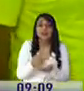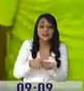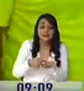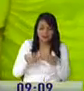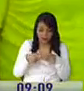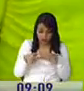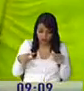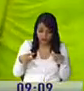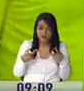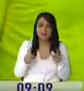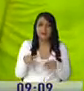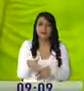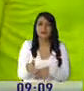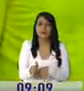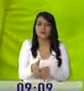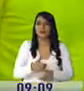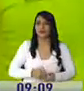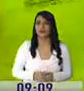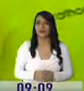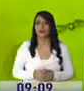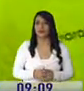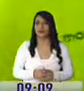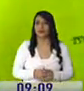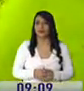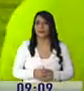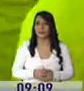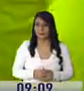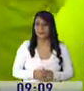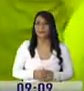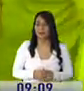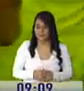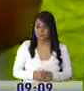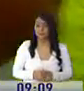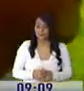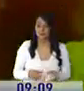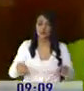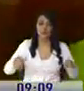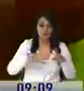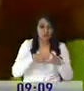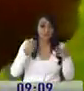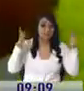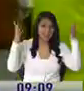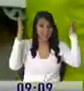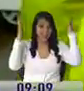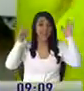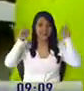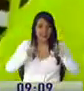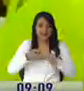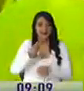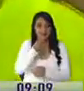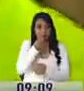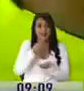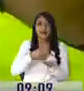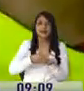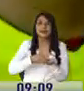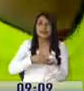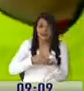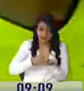con cebollado Ah correcto que si van a celebrar tienen que comer un eh